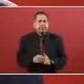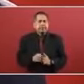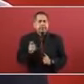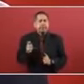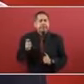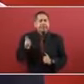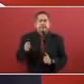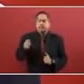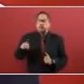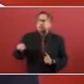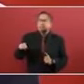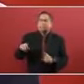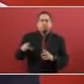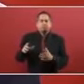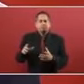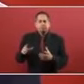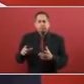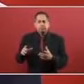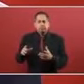no puede